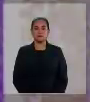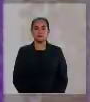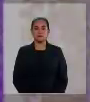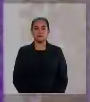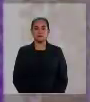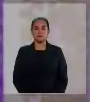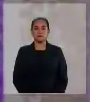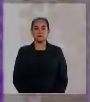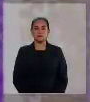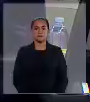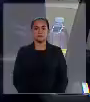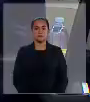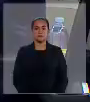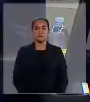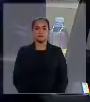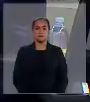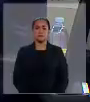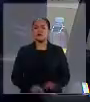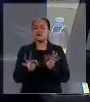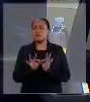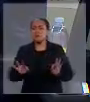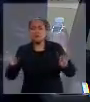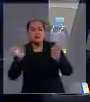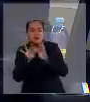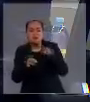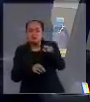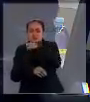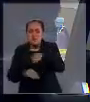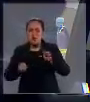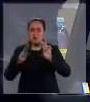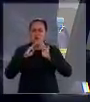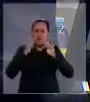Es de ustedes, de la mafia del poder.